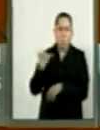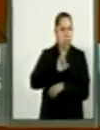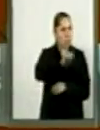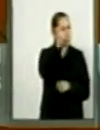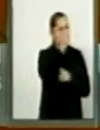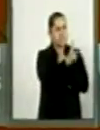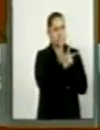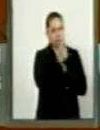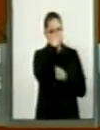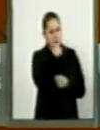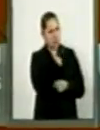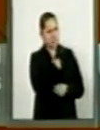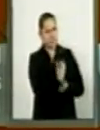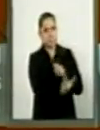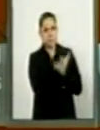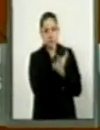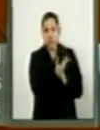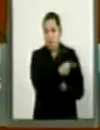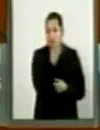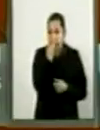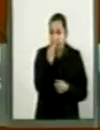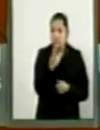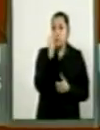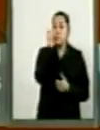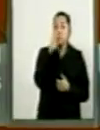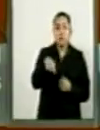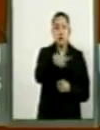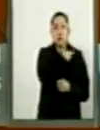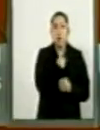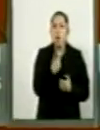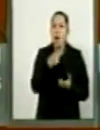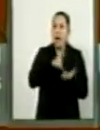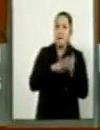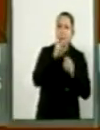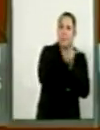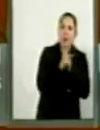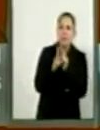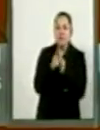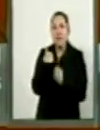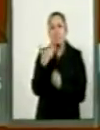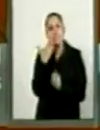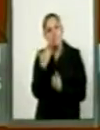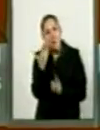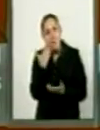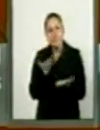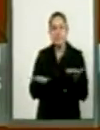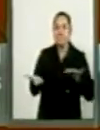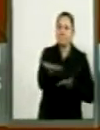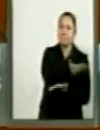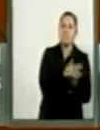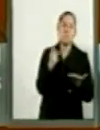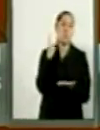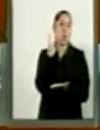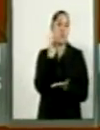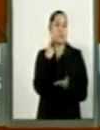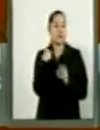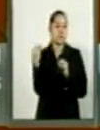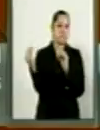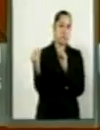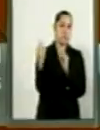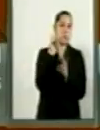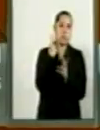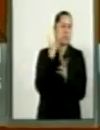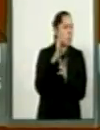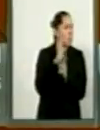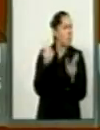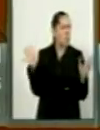más que la voluntad política o la diplomacia. Necesita estar cimentado en normas, principios convencionales y